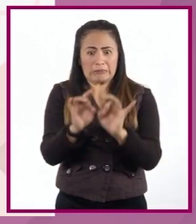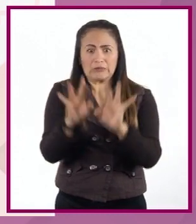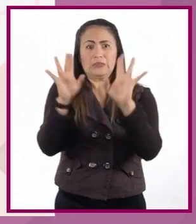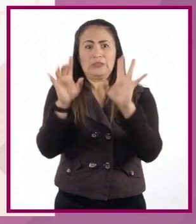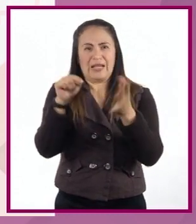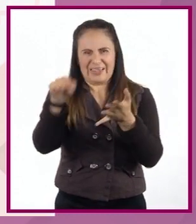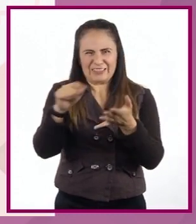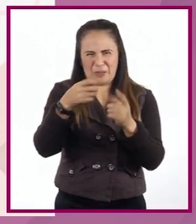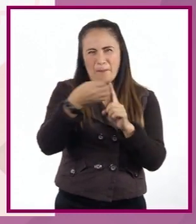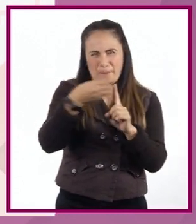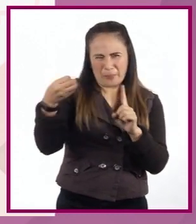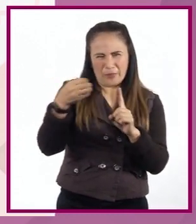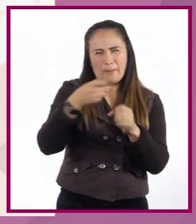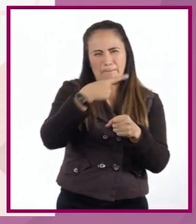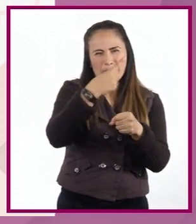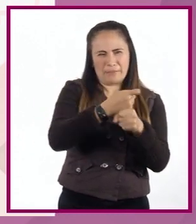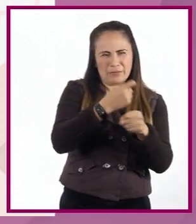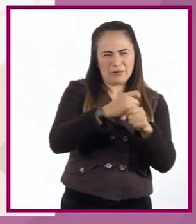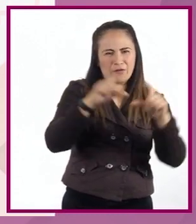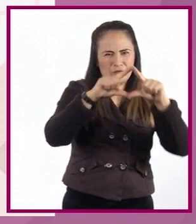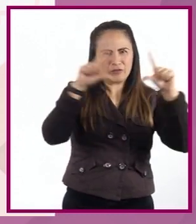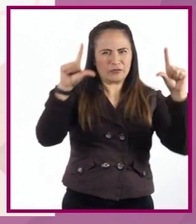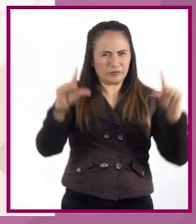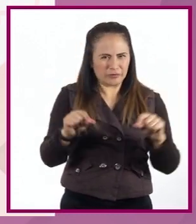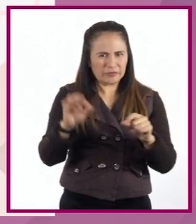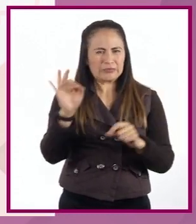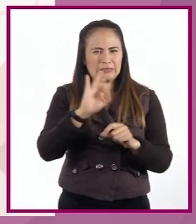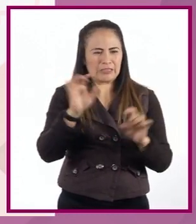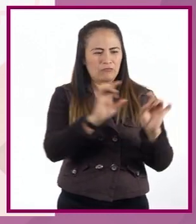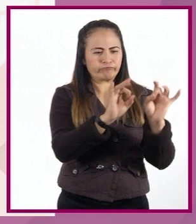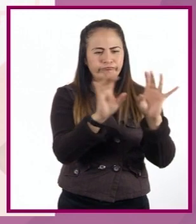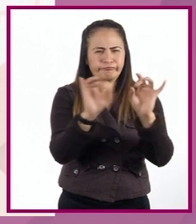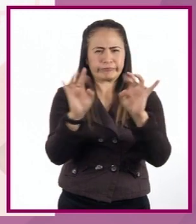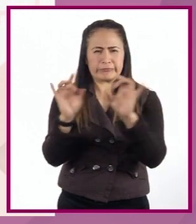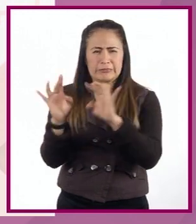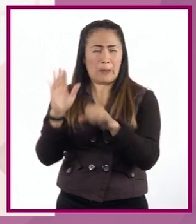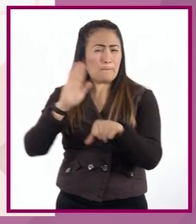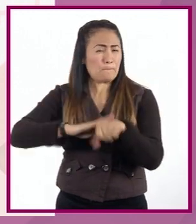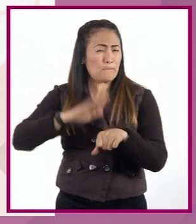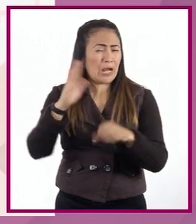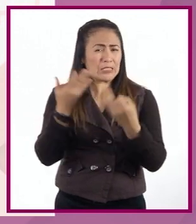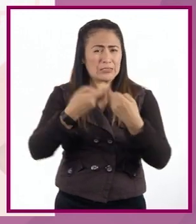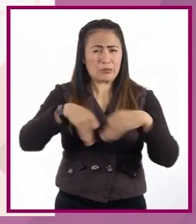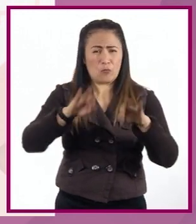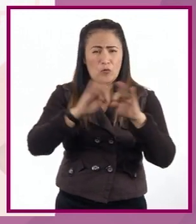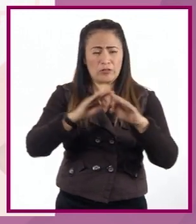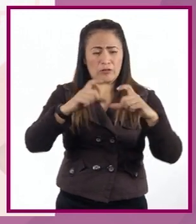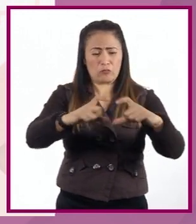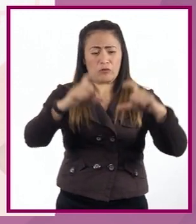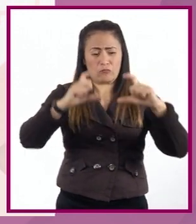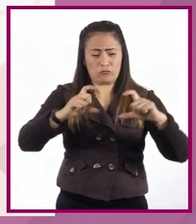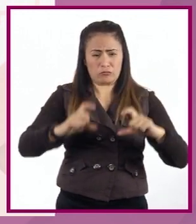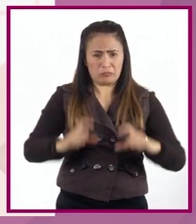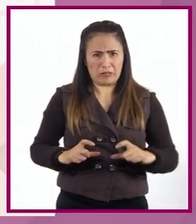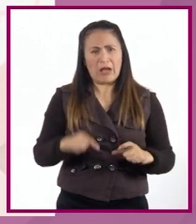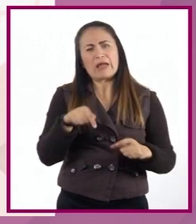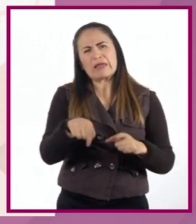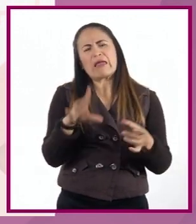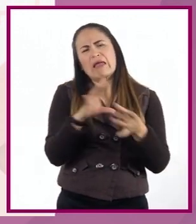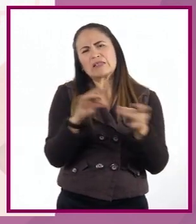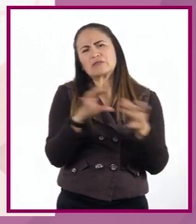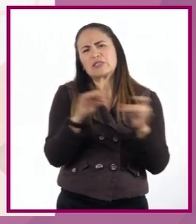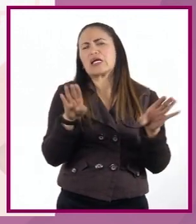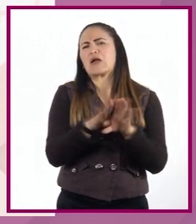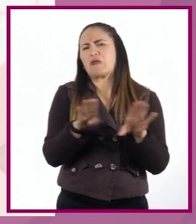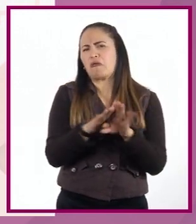acuerdo con su estructura, en el primer párrafo se mencionan los hechos más importantes y, en el cuerpo, los detalles o